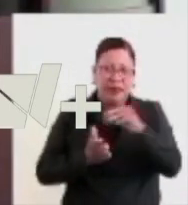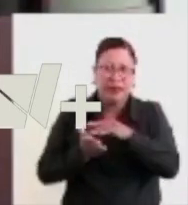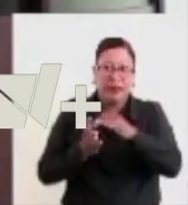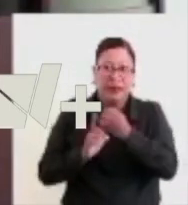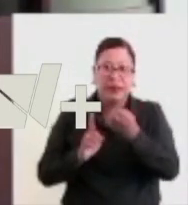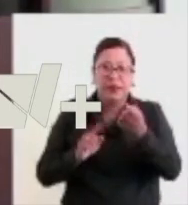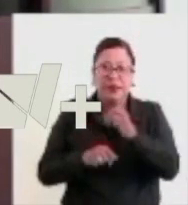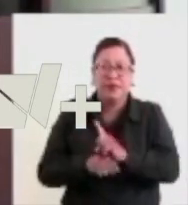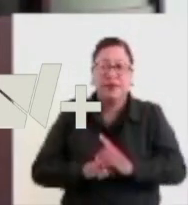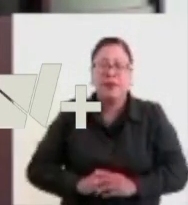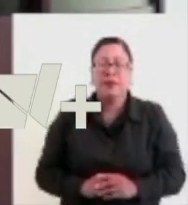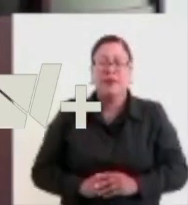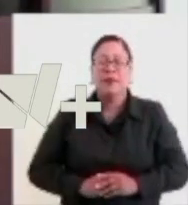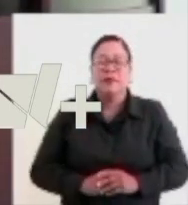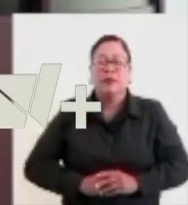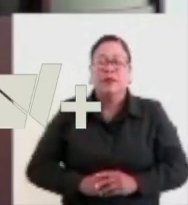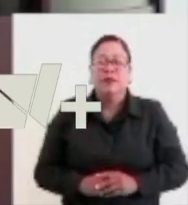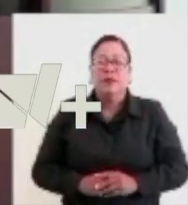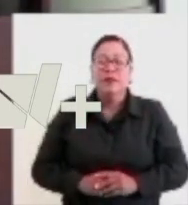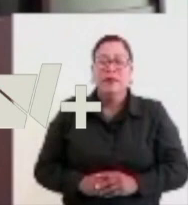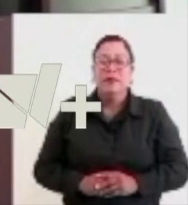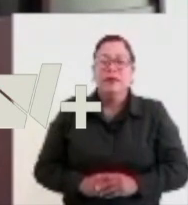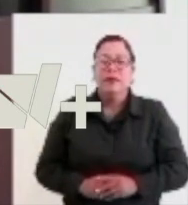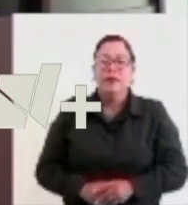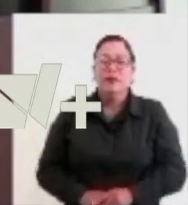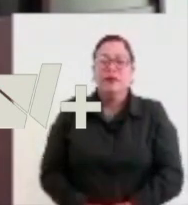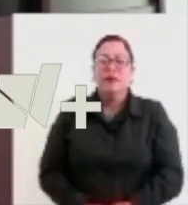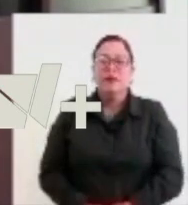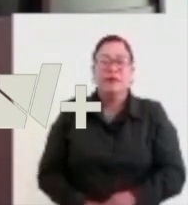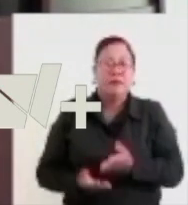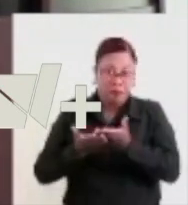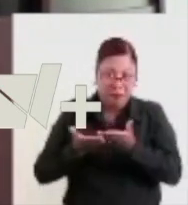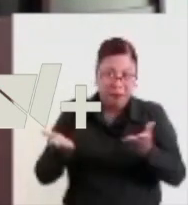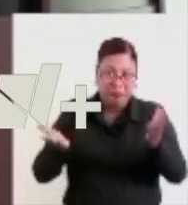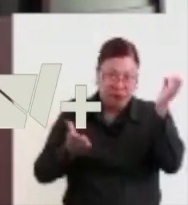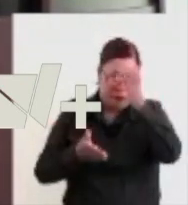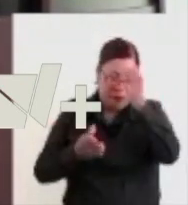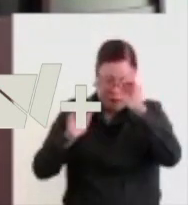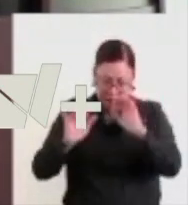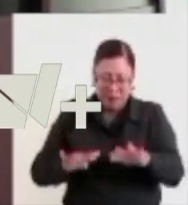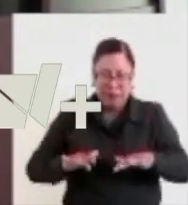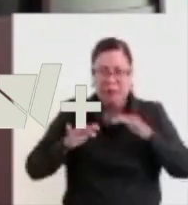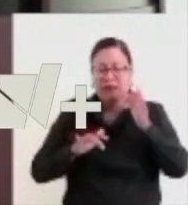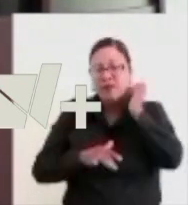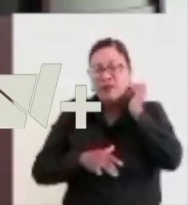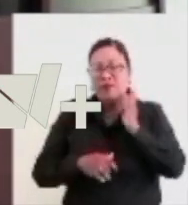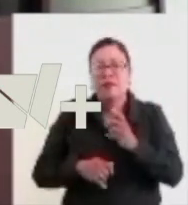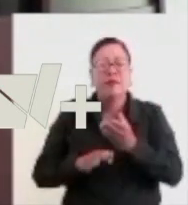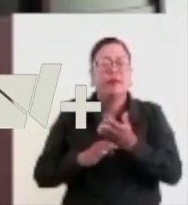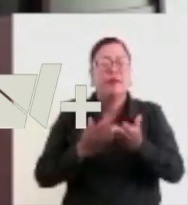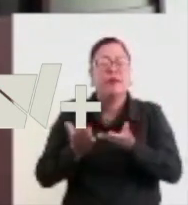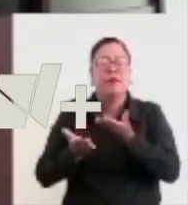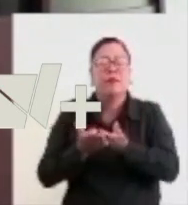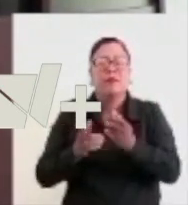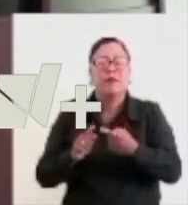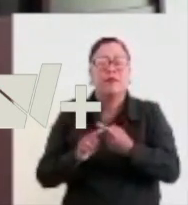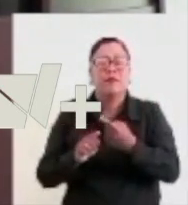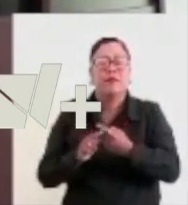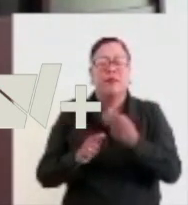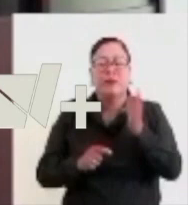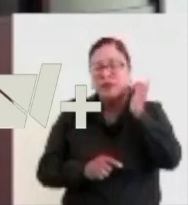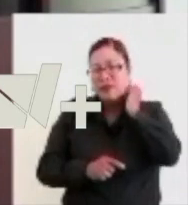gobernador Salomón jarac Cruz las comparecencias se realizarán ante las comisiones respectivas en el pleno del recinto